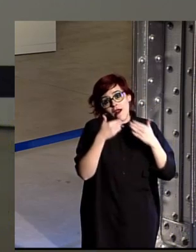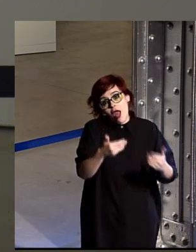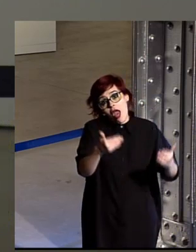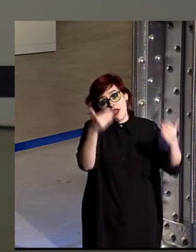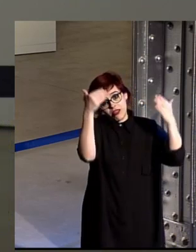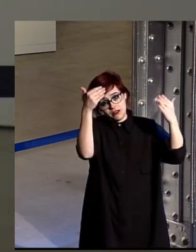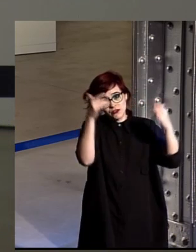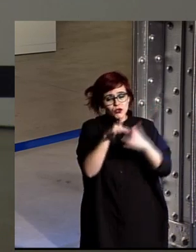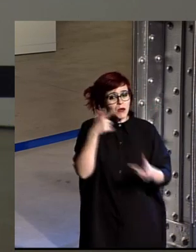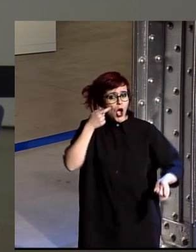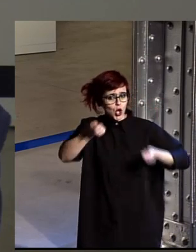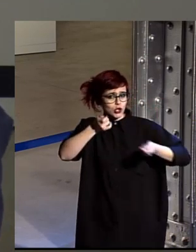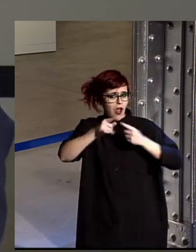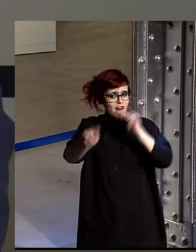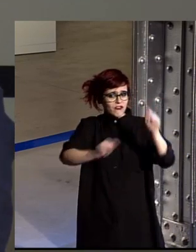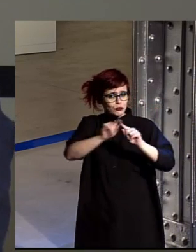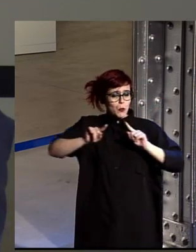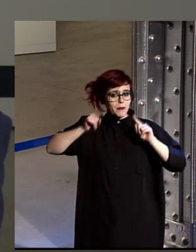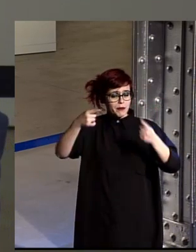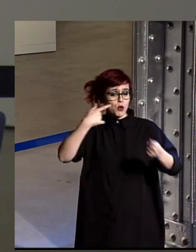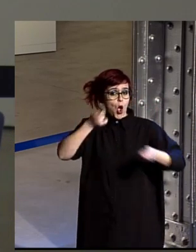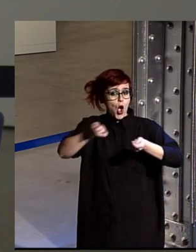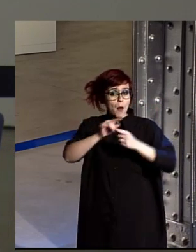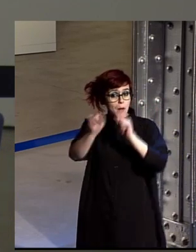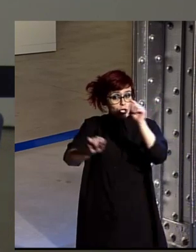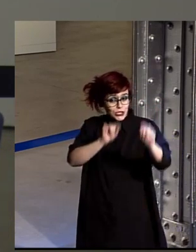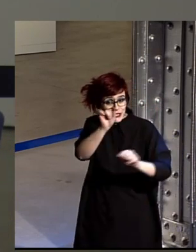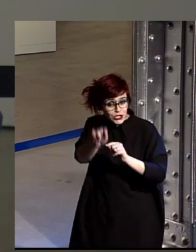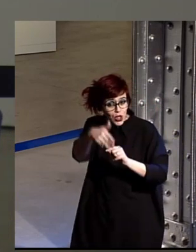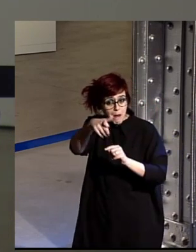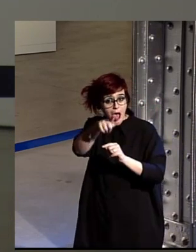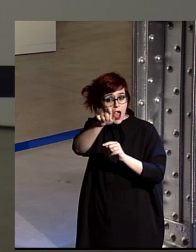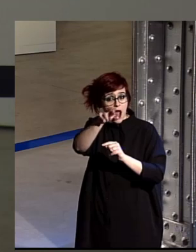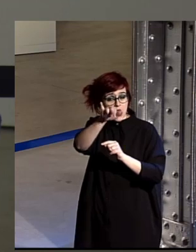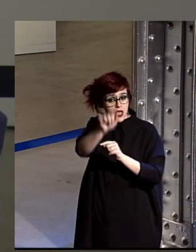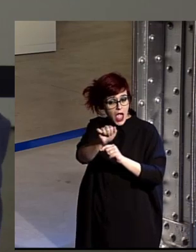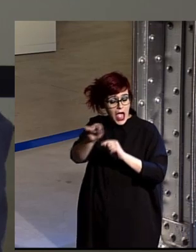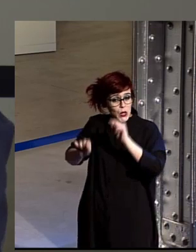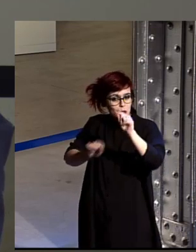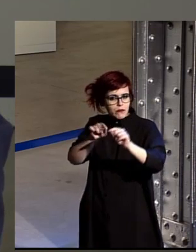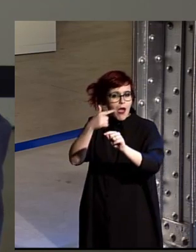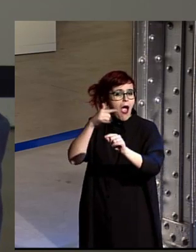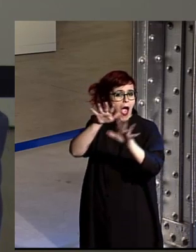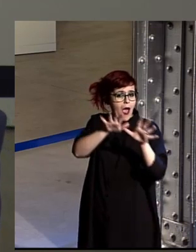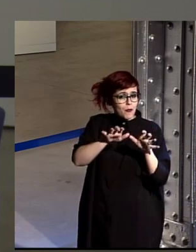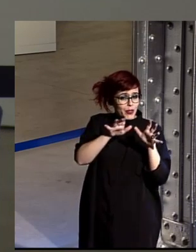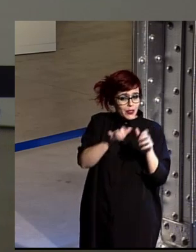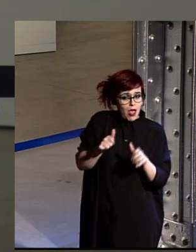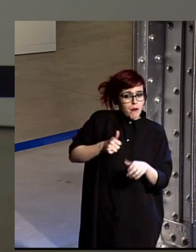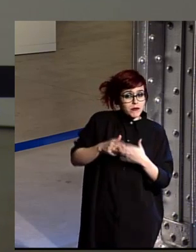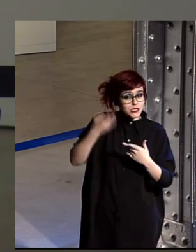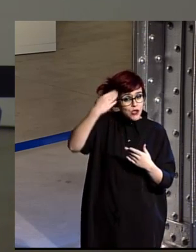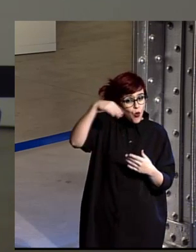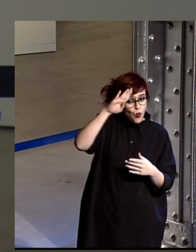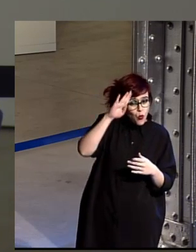lo primero que hicieron fue controlar al virus, porque lo que controlaron fue el mosquito que transmite la malaria, porque ya lo habían aprendido en